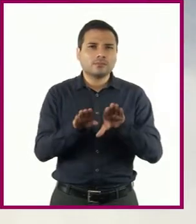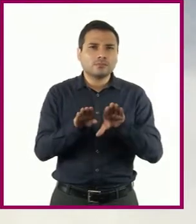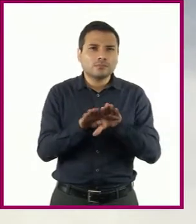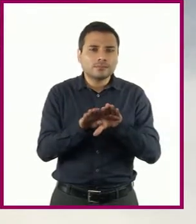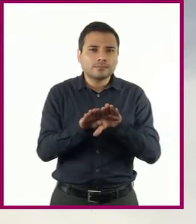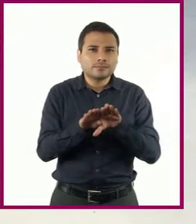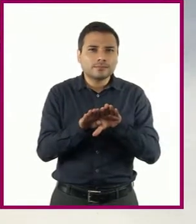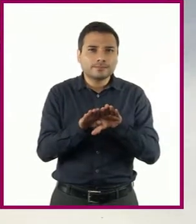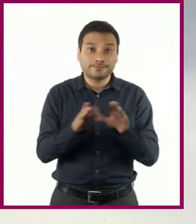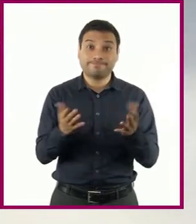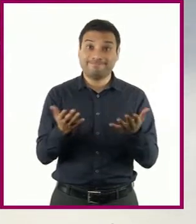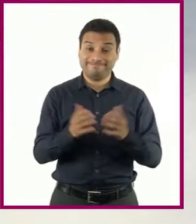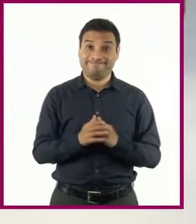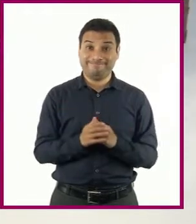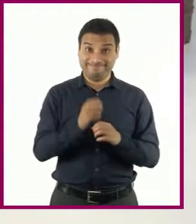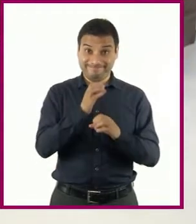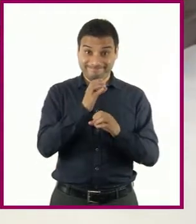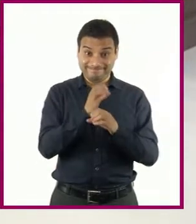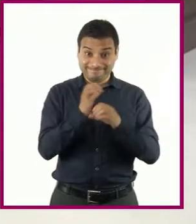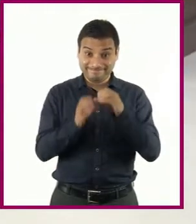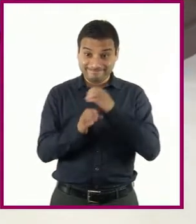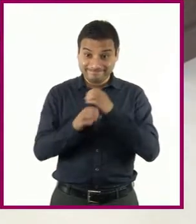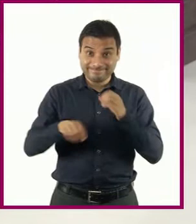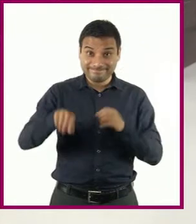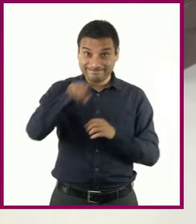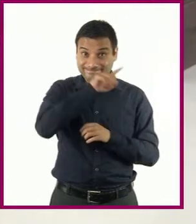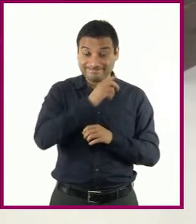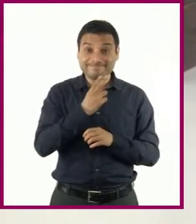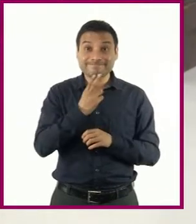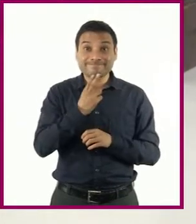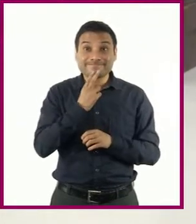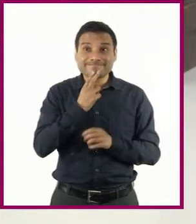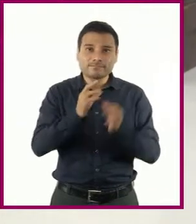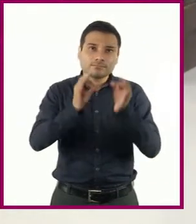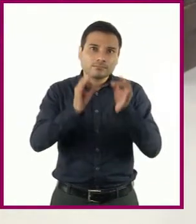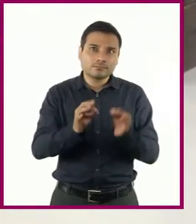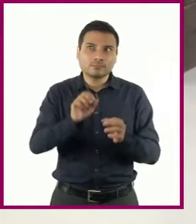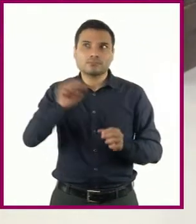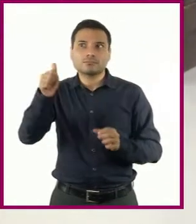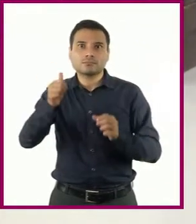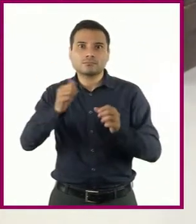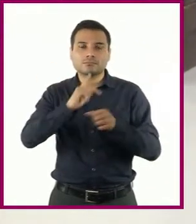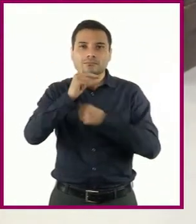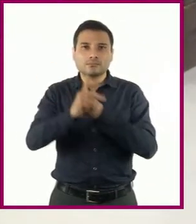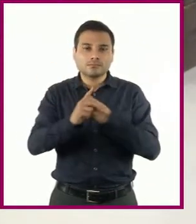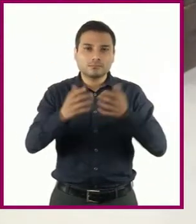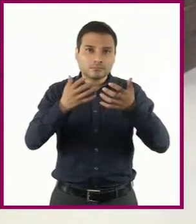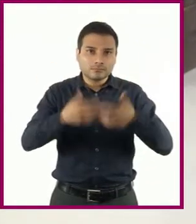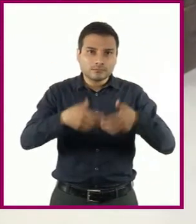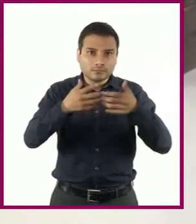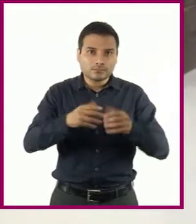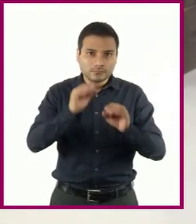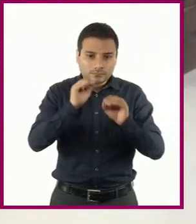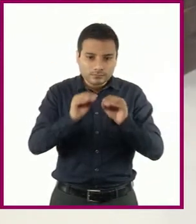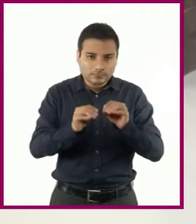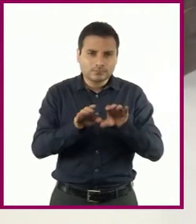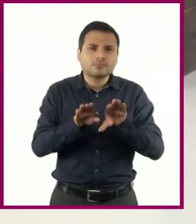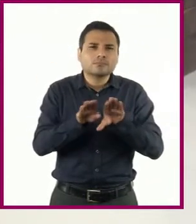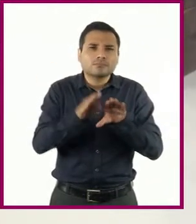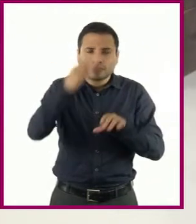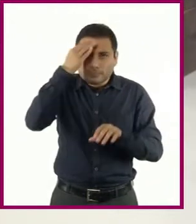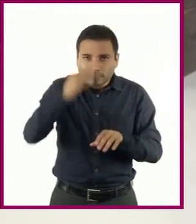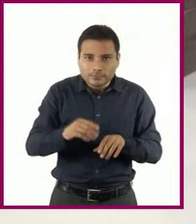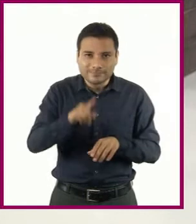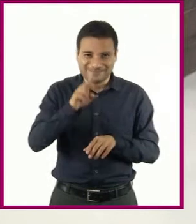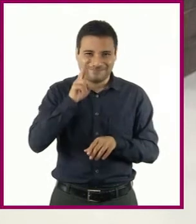que muchas cosas de las que usamos en nuestro país están hechas en otras partes del mundo. Eso es fácil saberlo si revisamos las